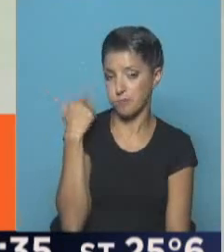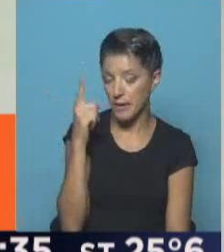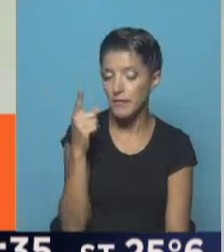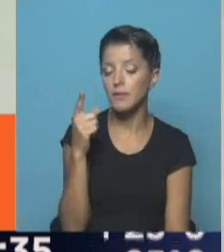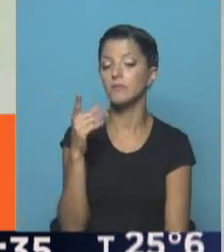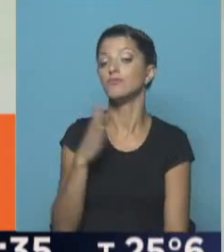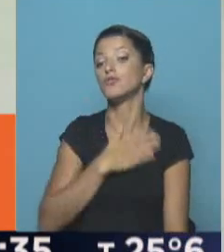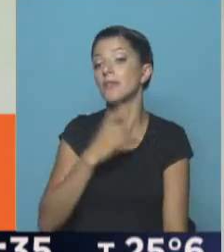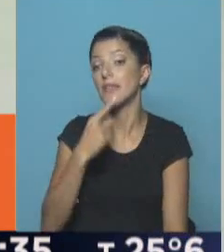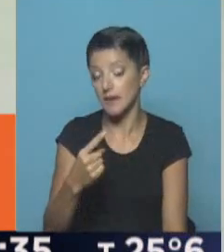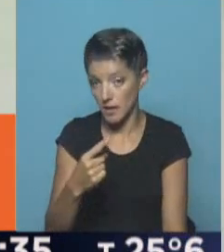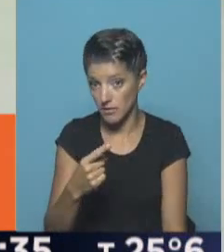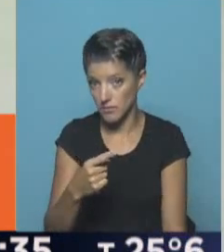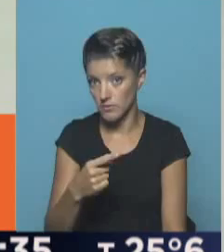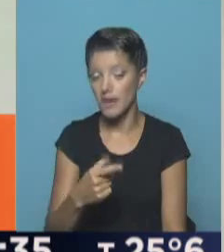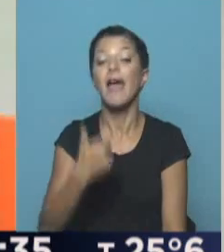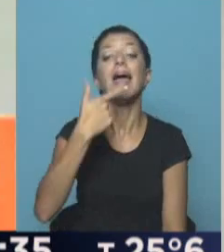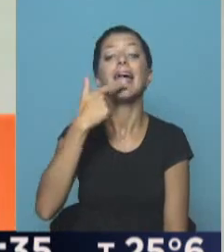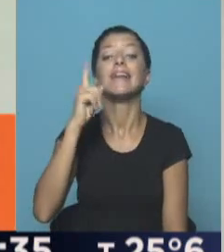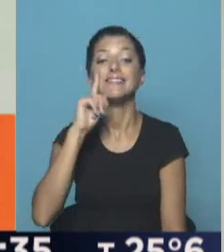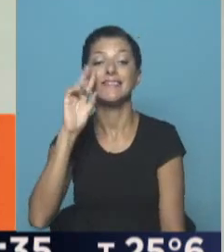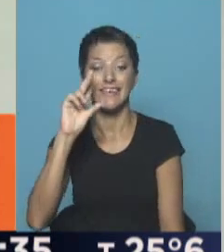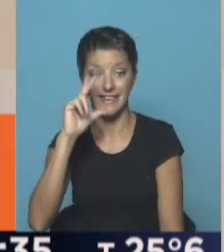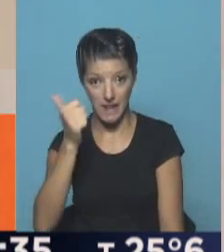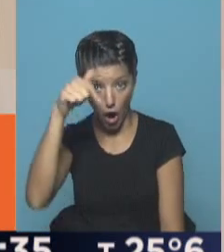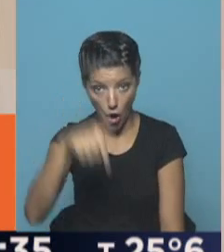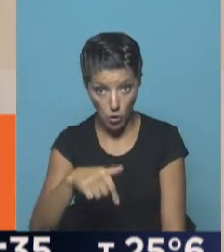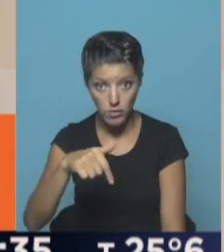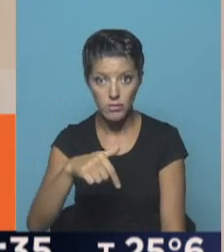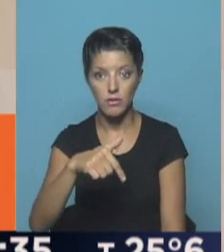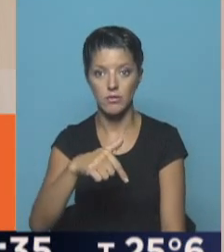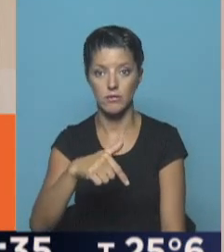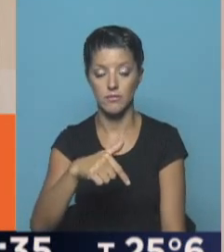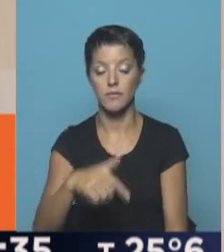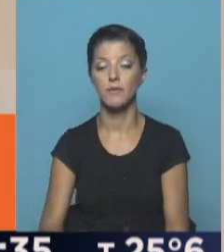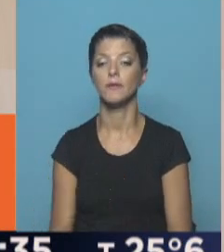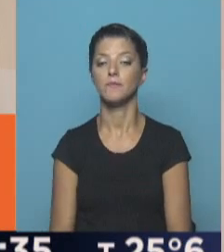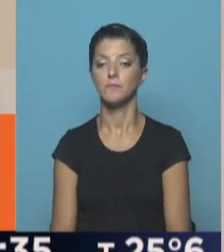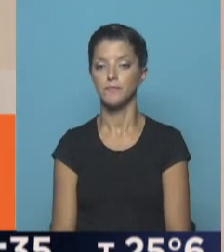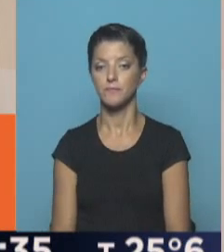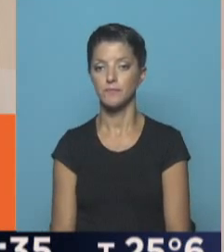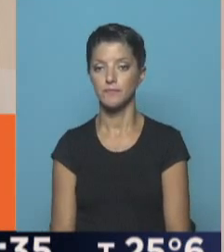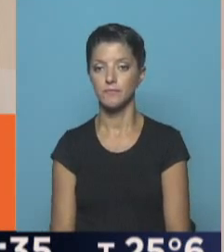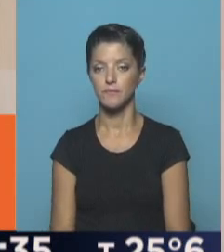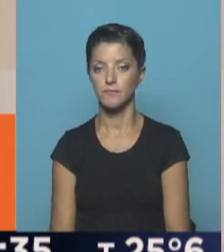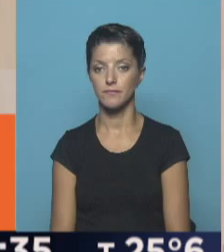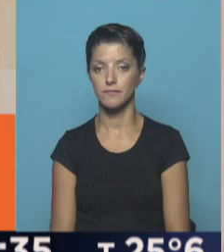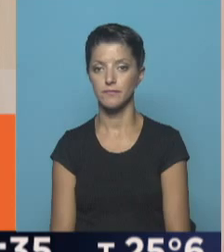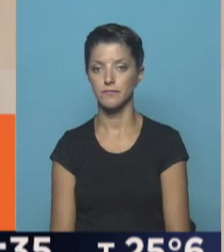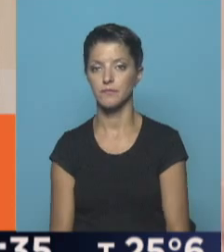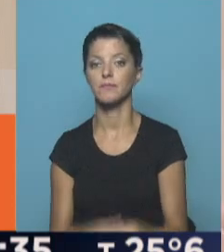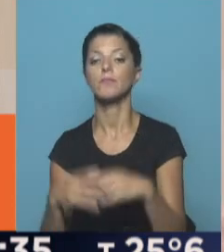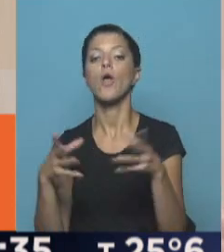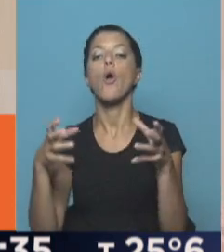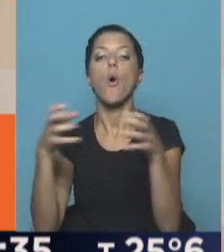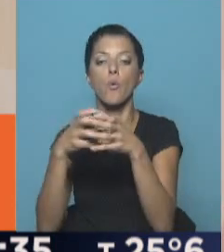es que lo que tenemos en Siria actualmente es una predominancia tan importante por parte de actores